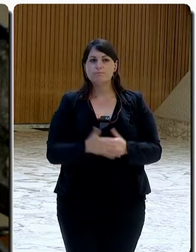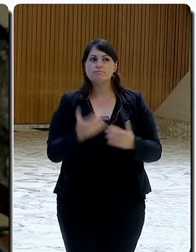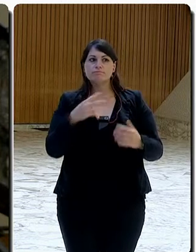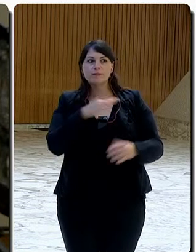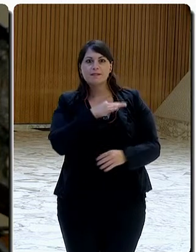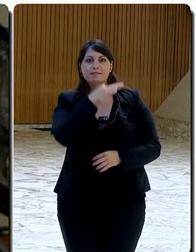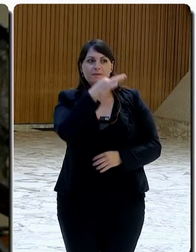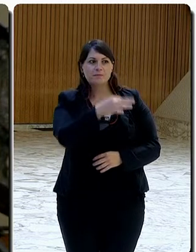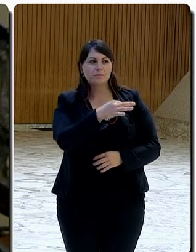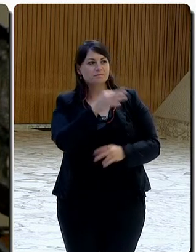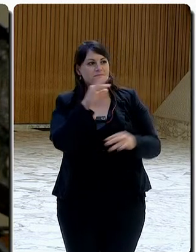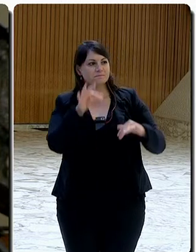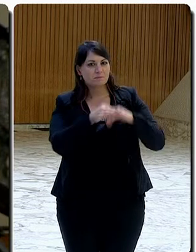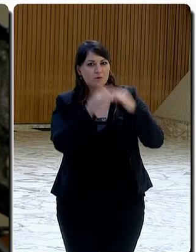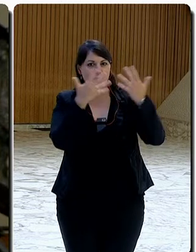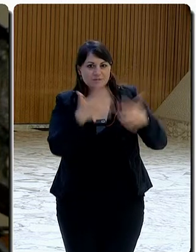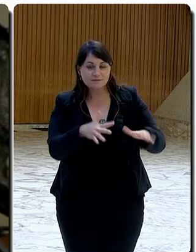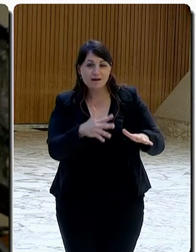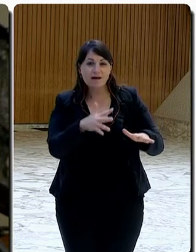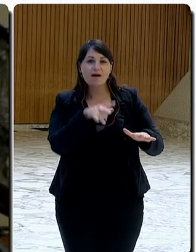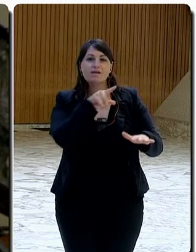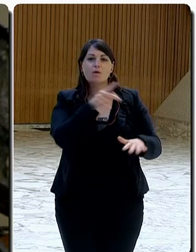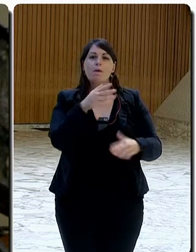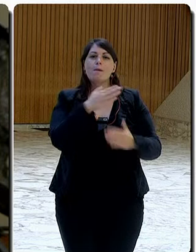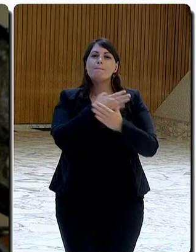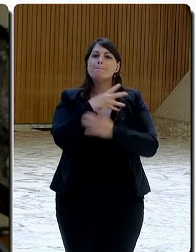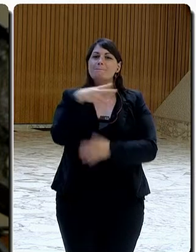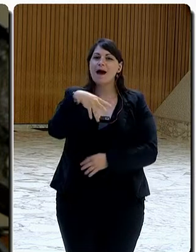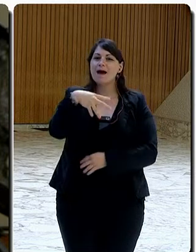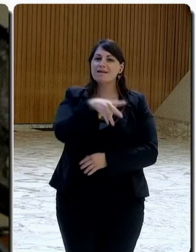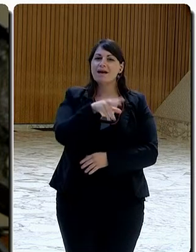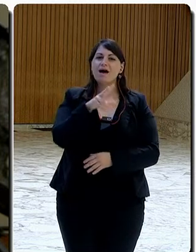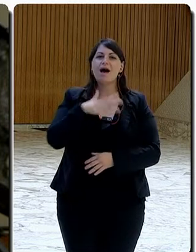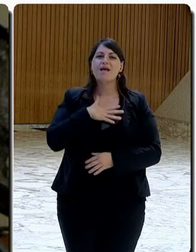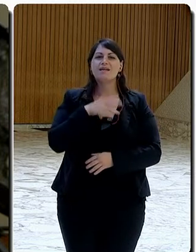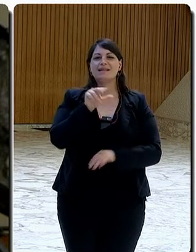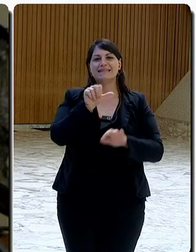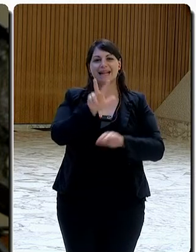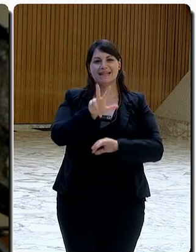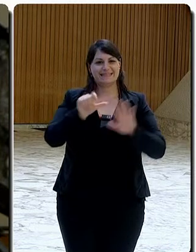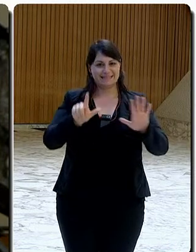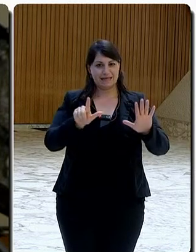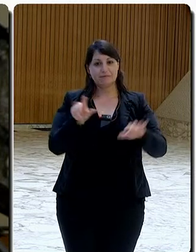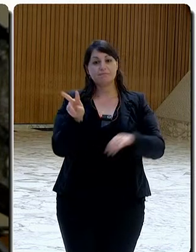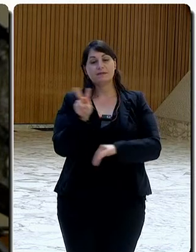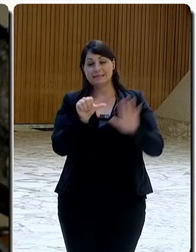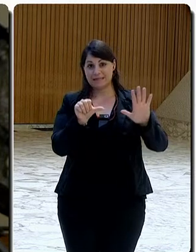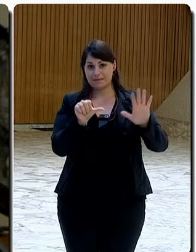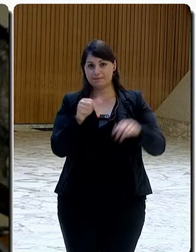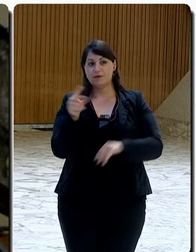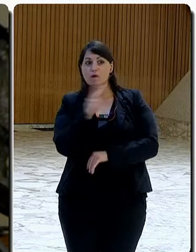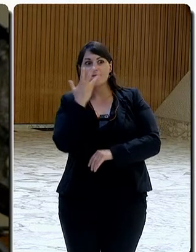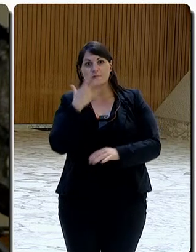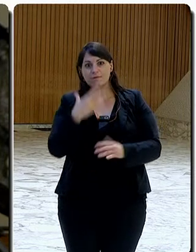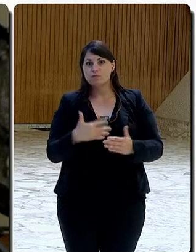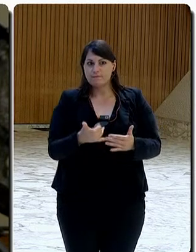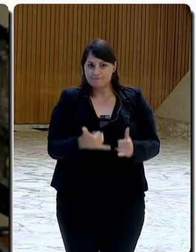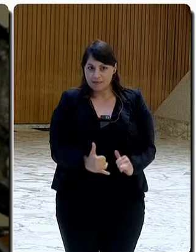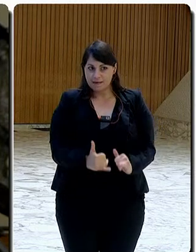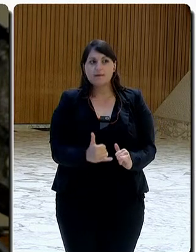María tenía 36 años. Querían tener hijos y enseguida María quedó embarazada, pero